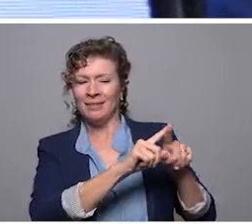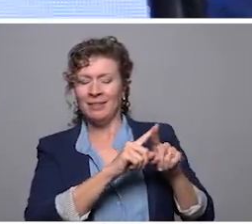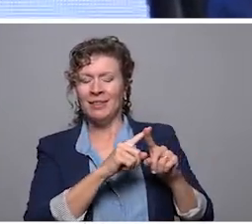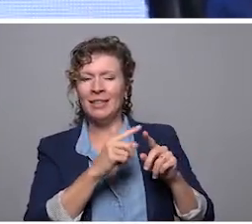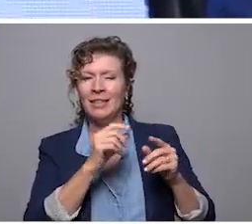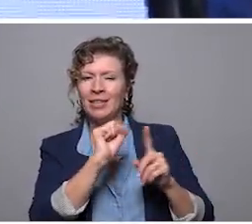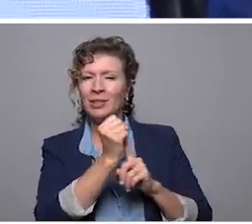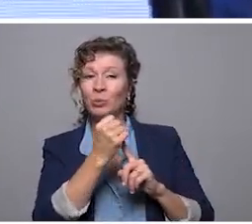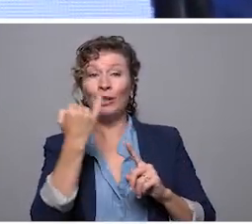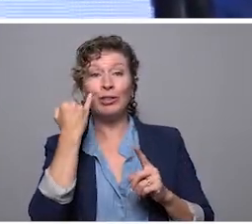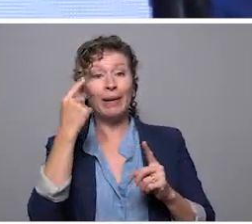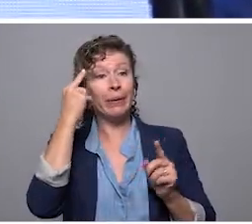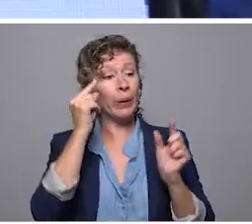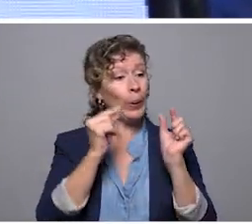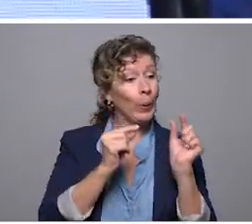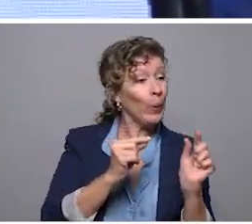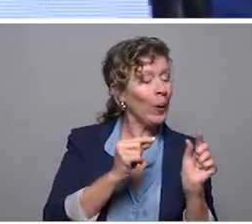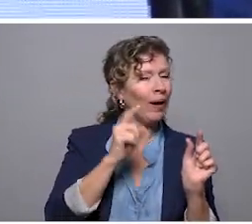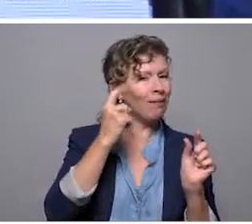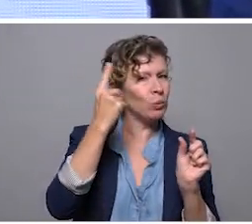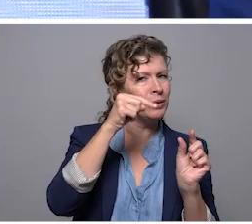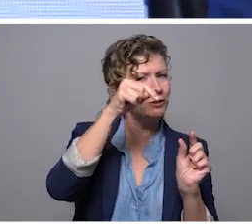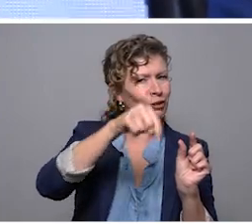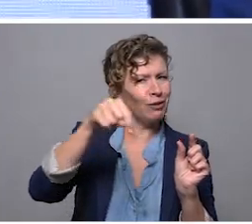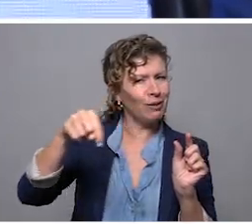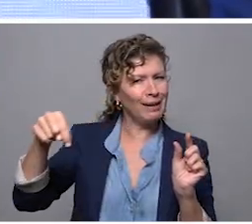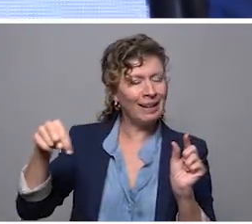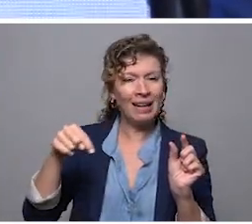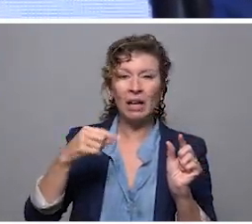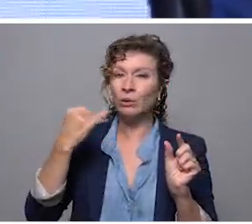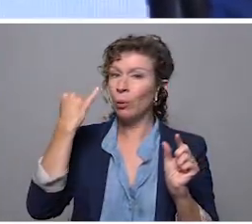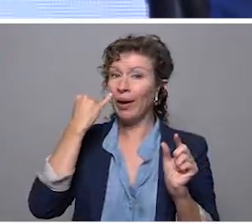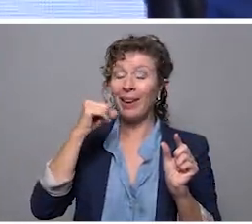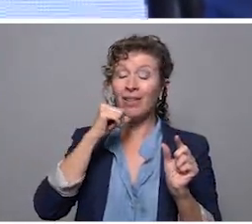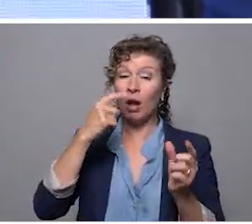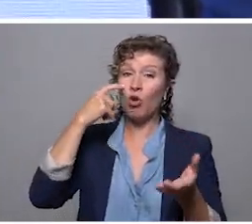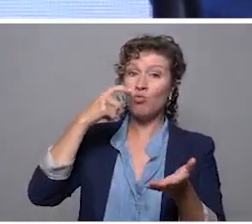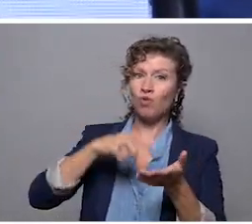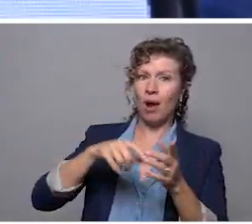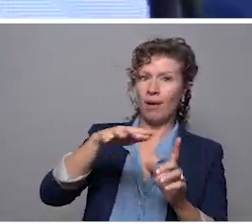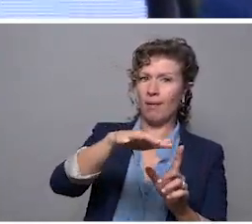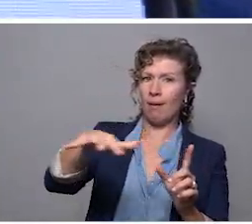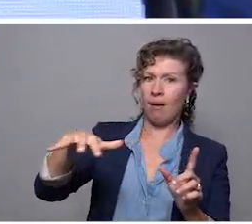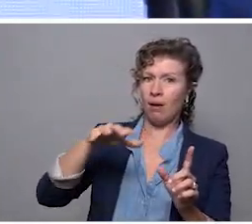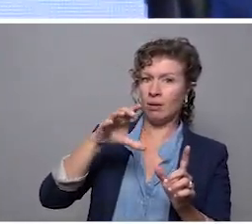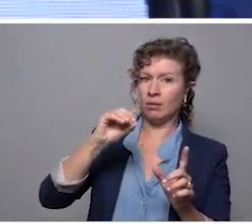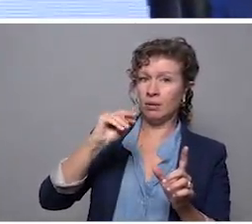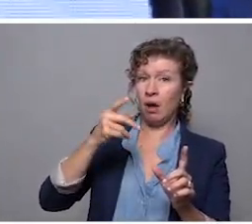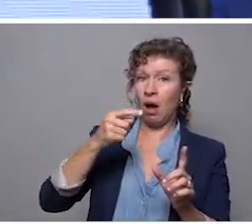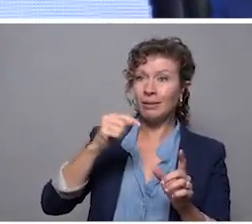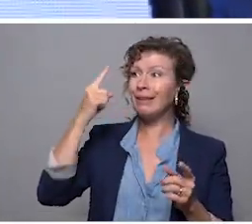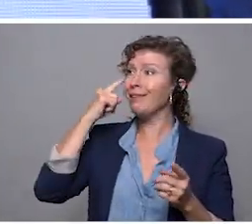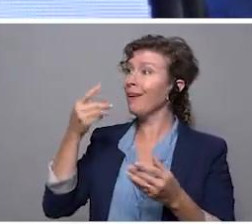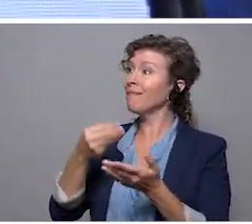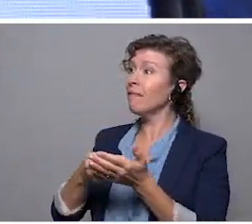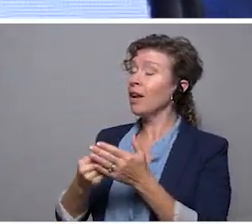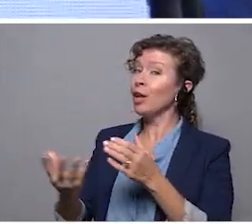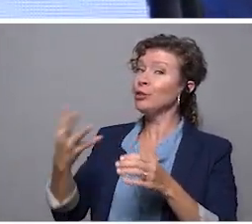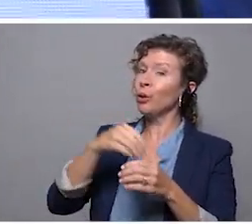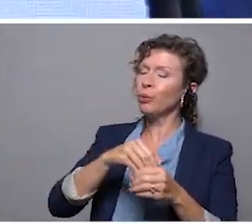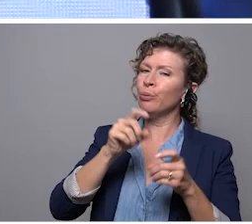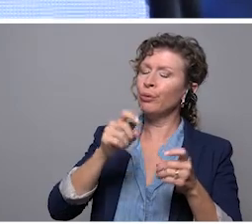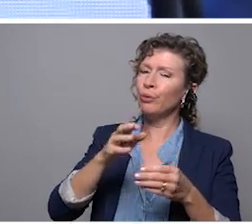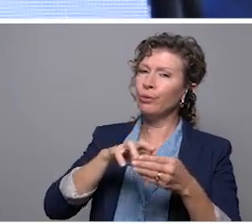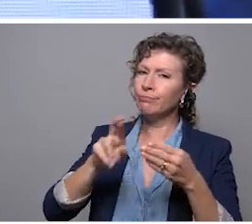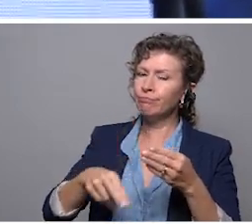inclusión financiera incluso puede tener efectos perversos una idea que en general no se plantea en un foro de temas digitales